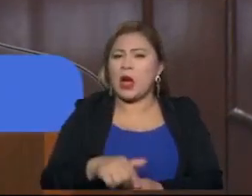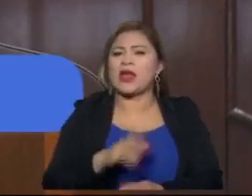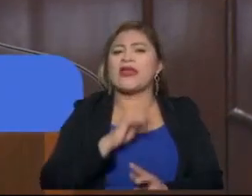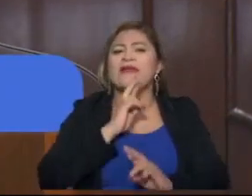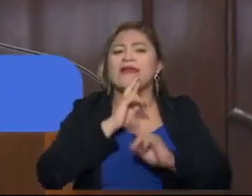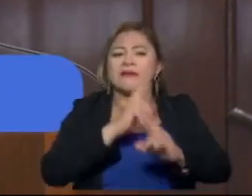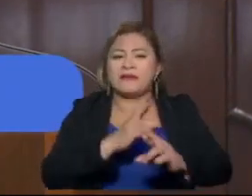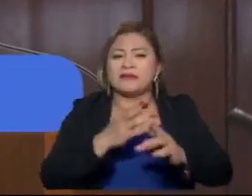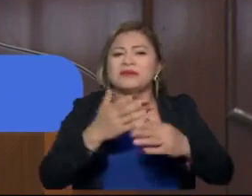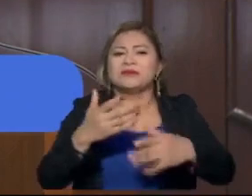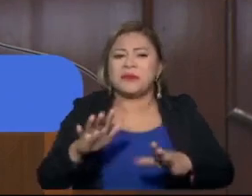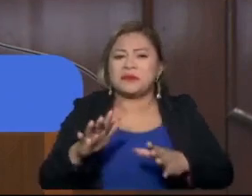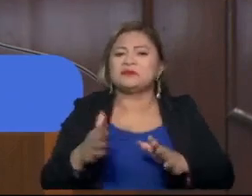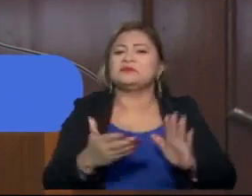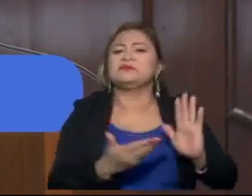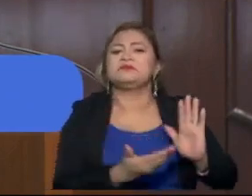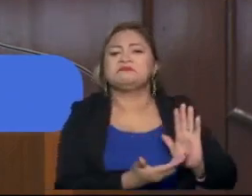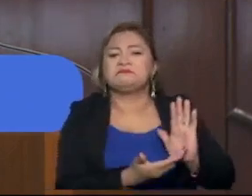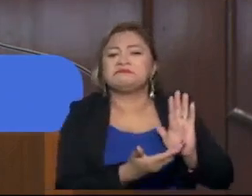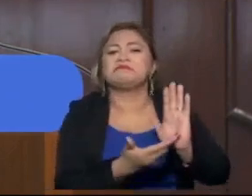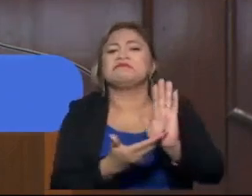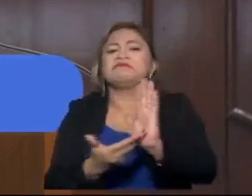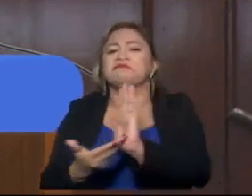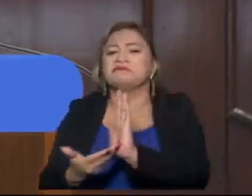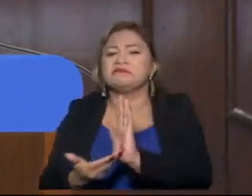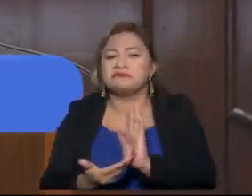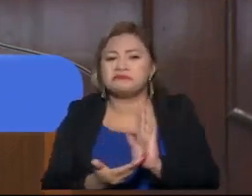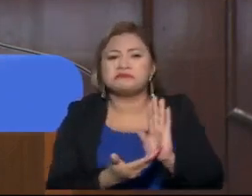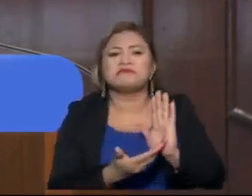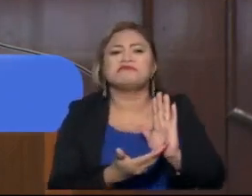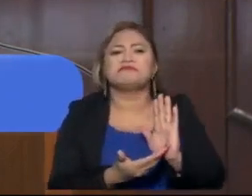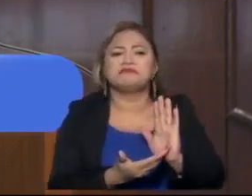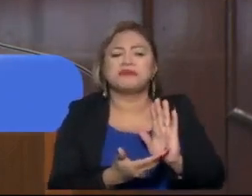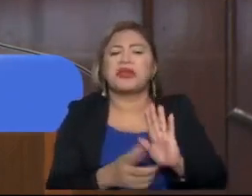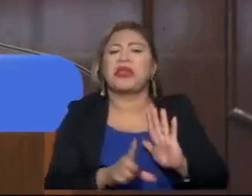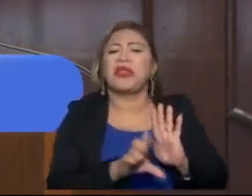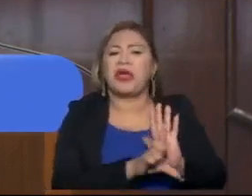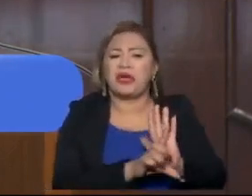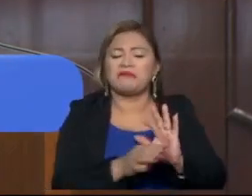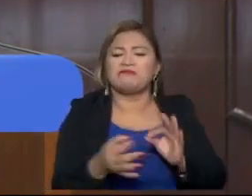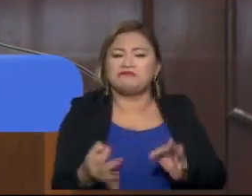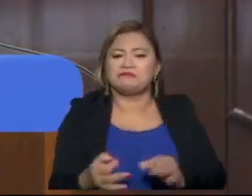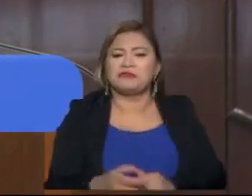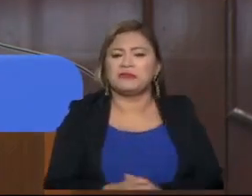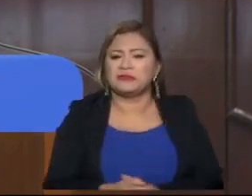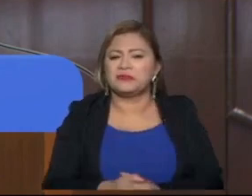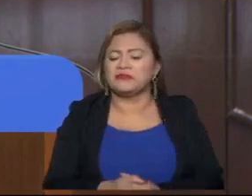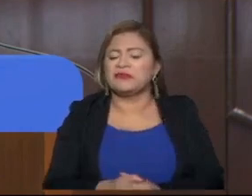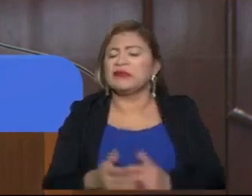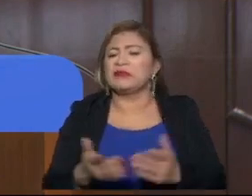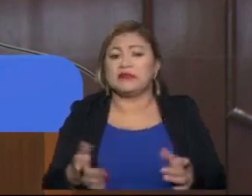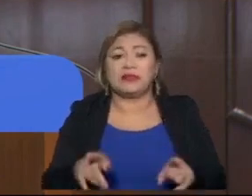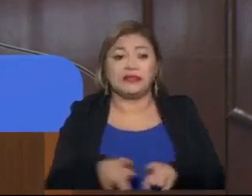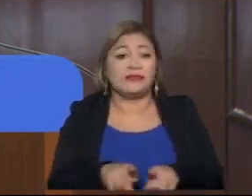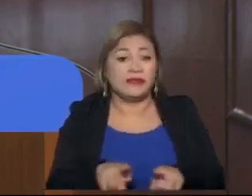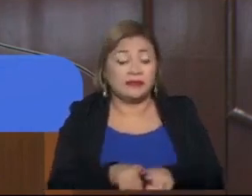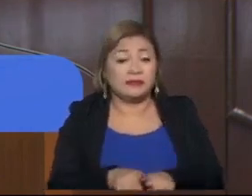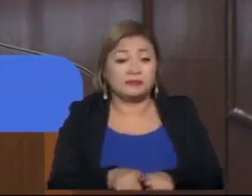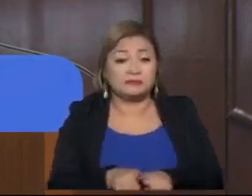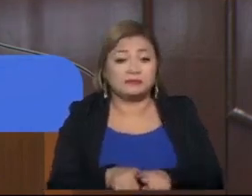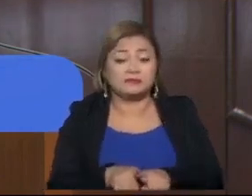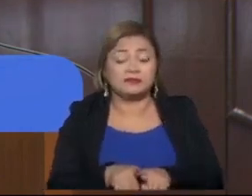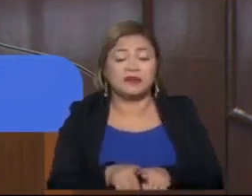resolver nuestras controversias por los canales legales. He sostenido